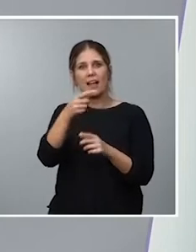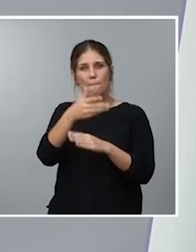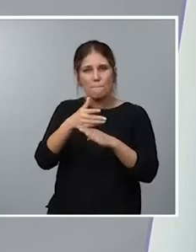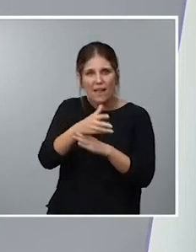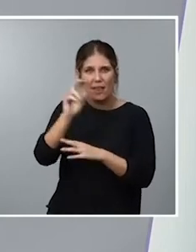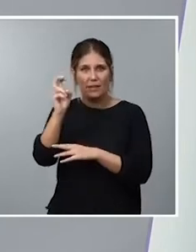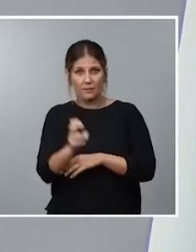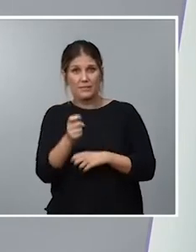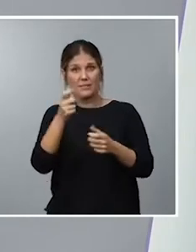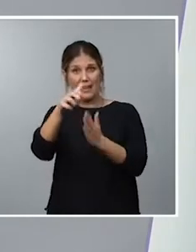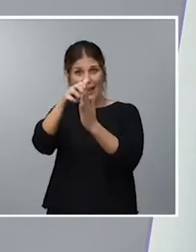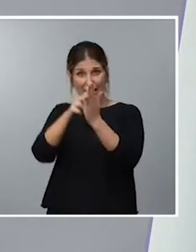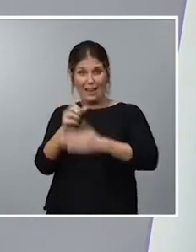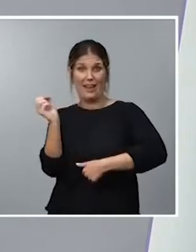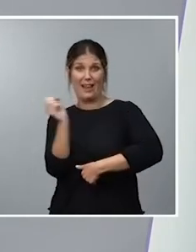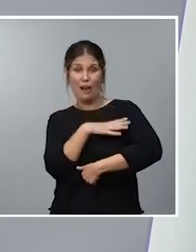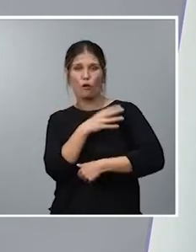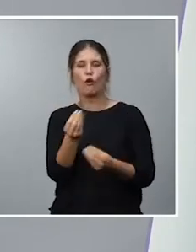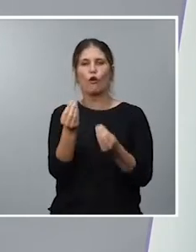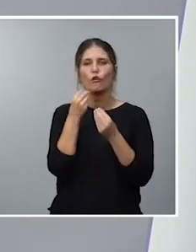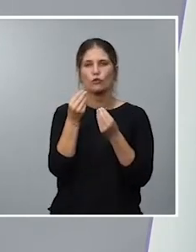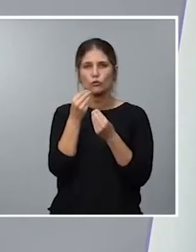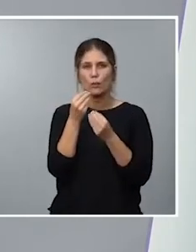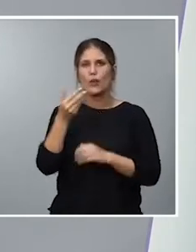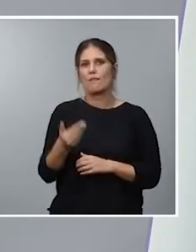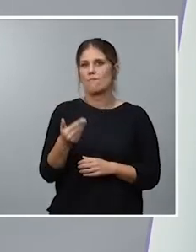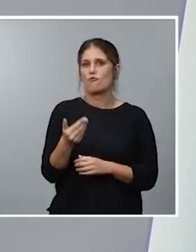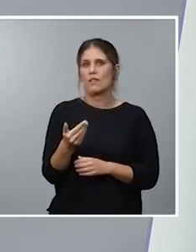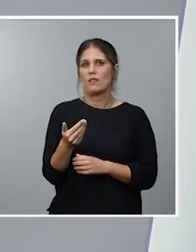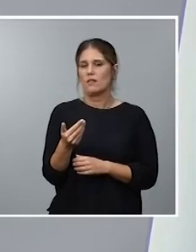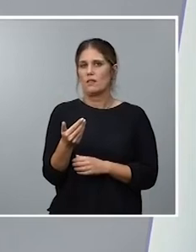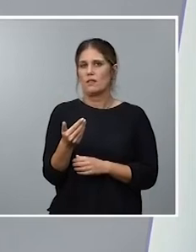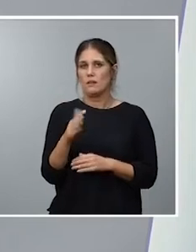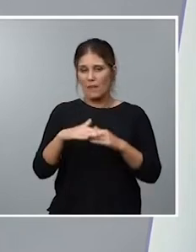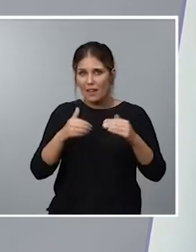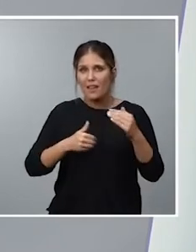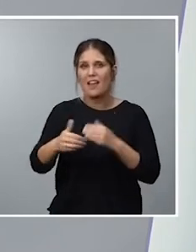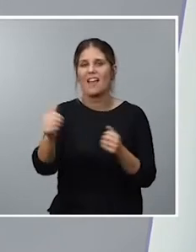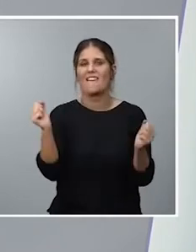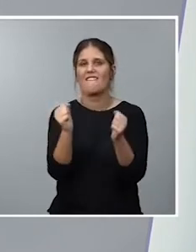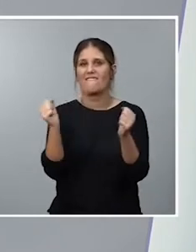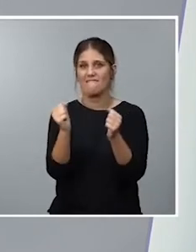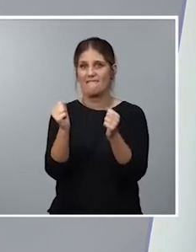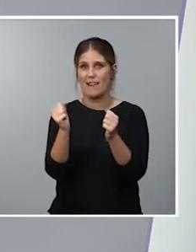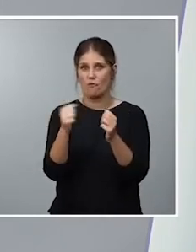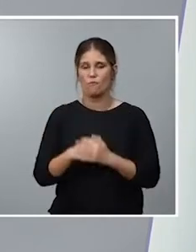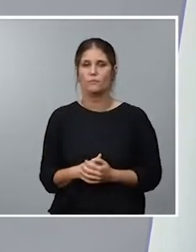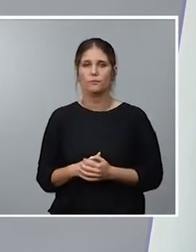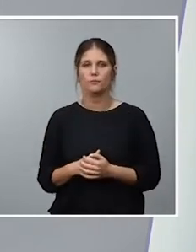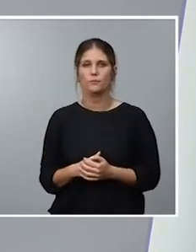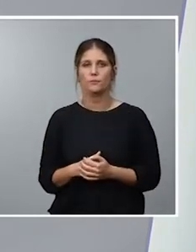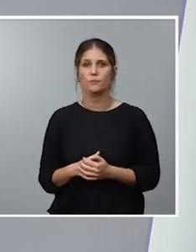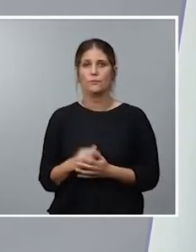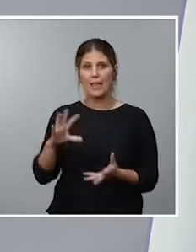ahorro para los consumidores importante de cara a la temporada de invierno. Se aplica a todos los